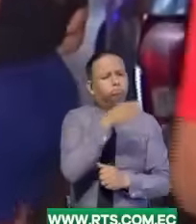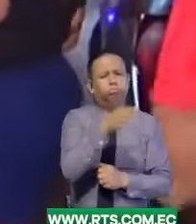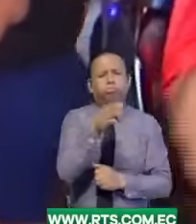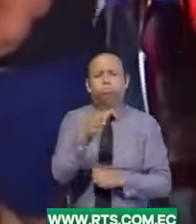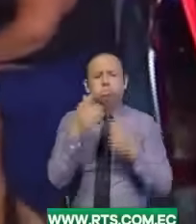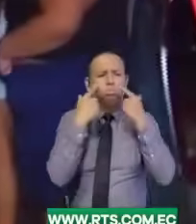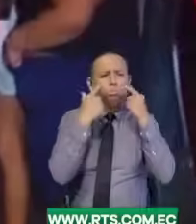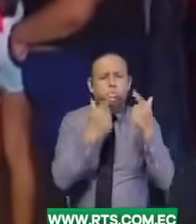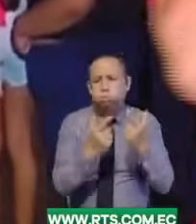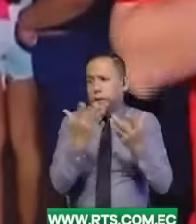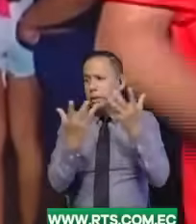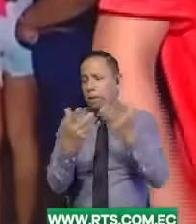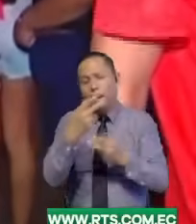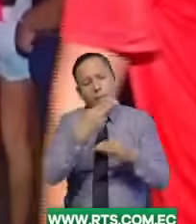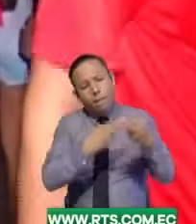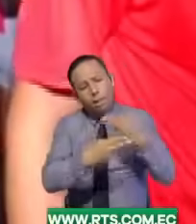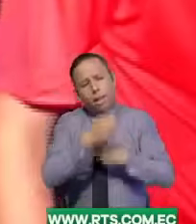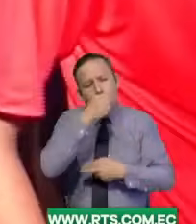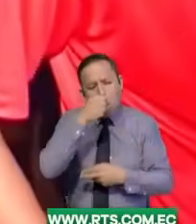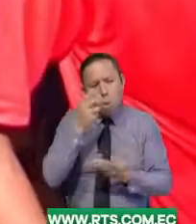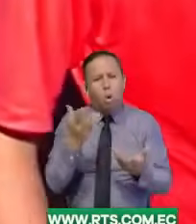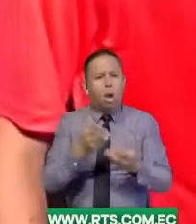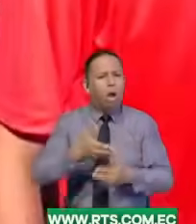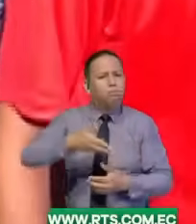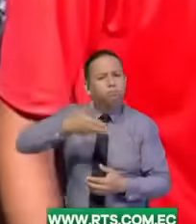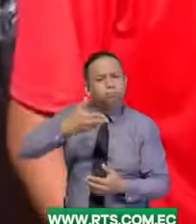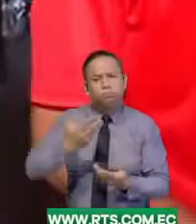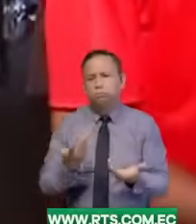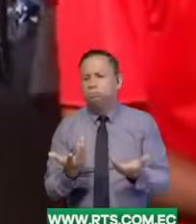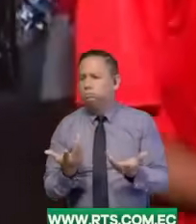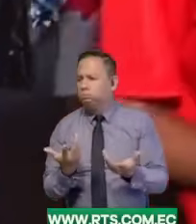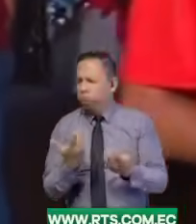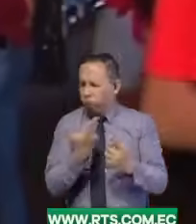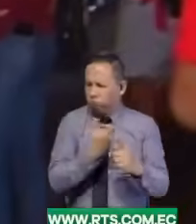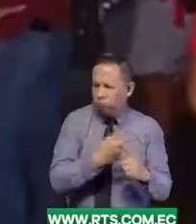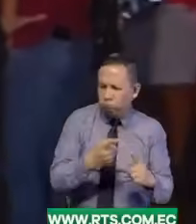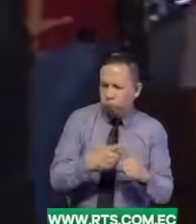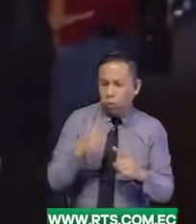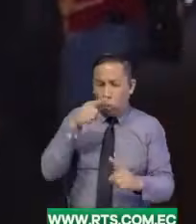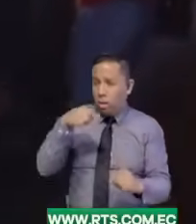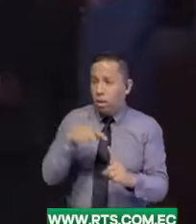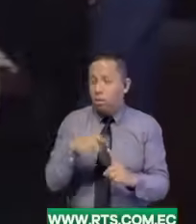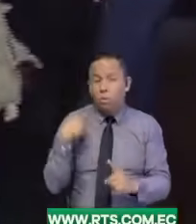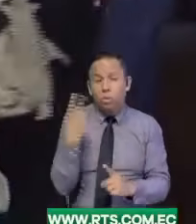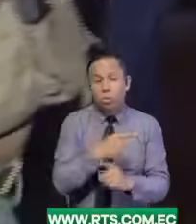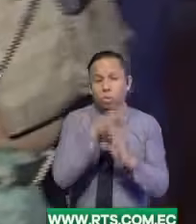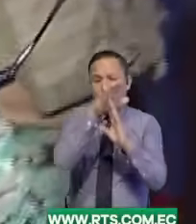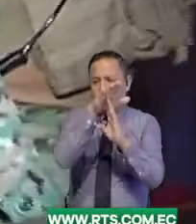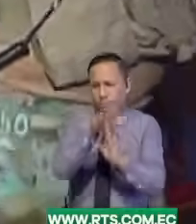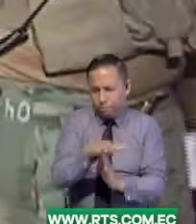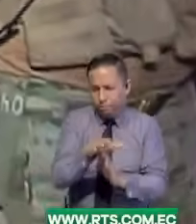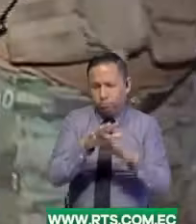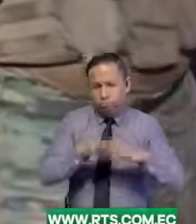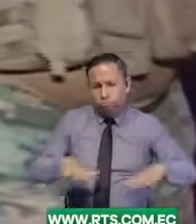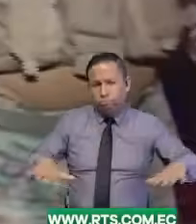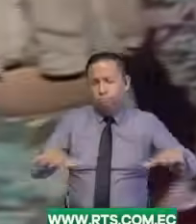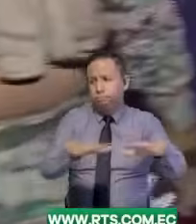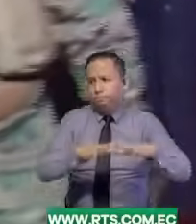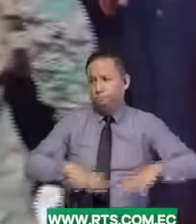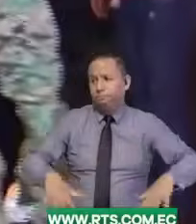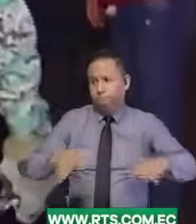de pronto sustancias sujetas a fiscalización, armas, tratando de conservar la paz en el